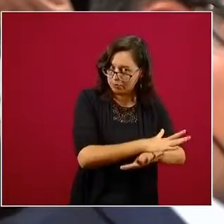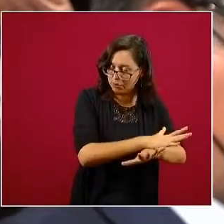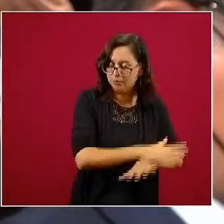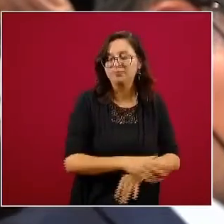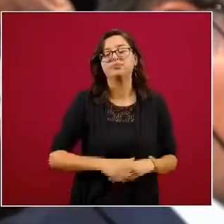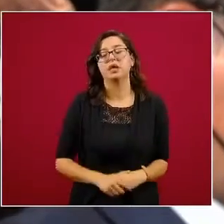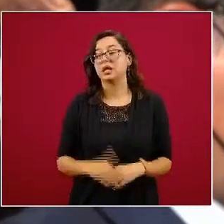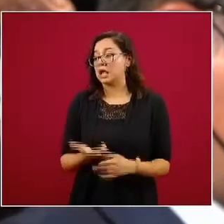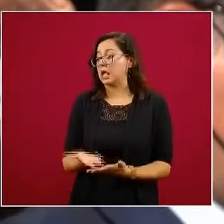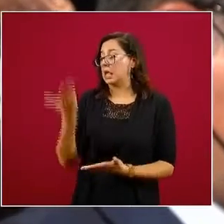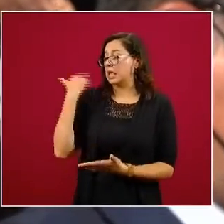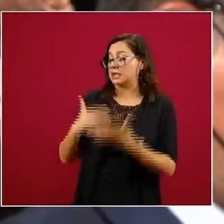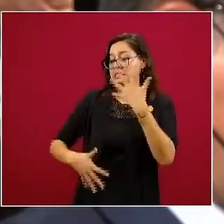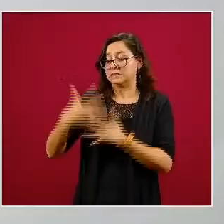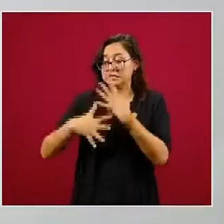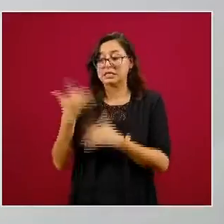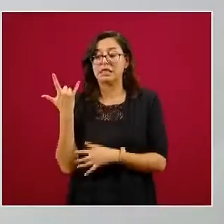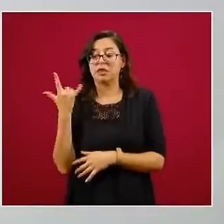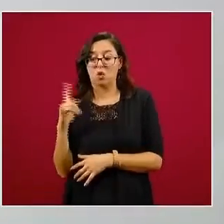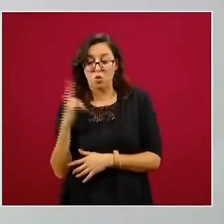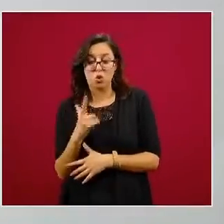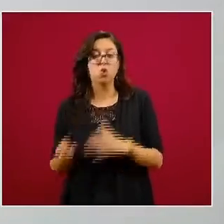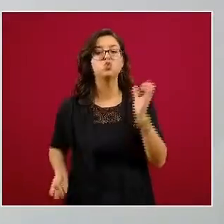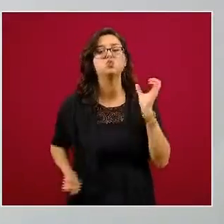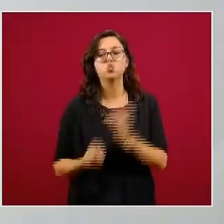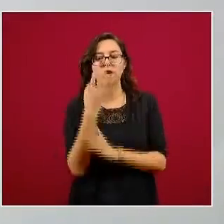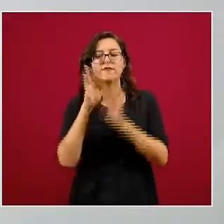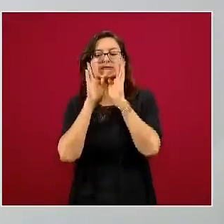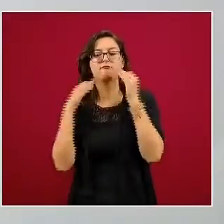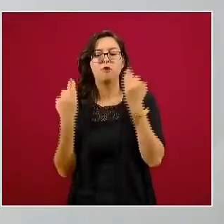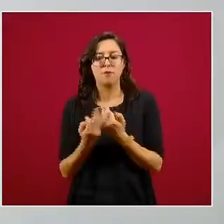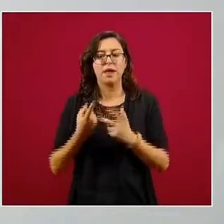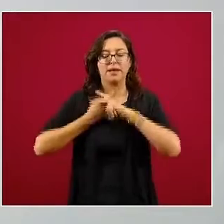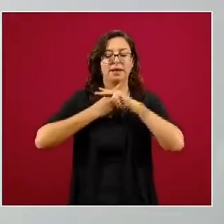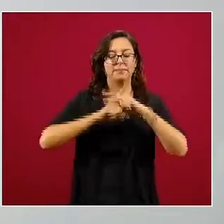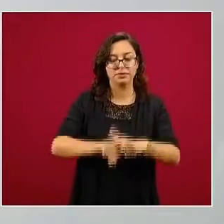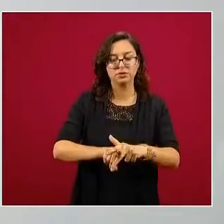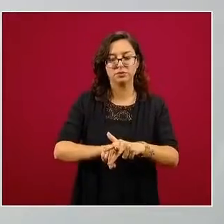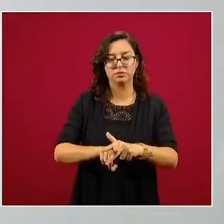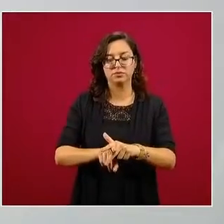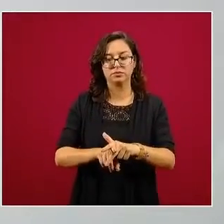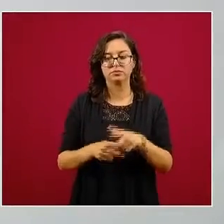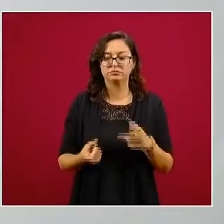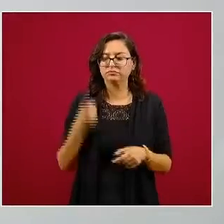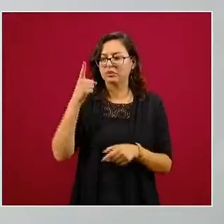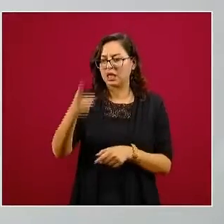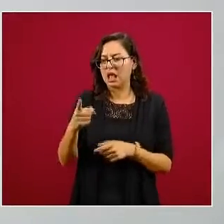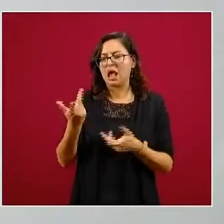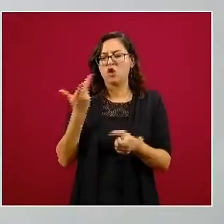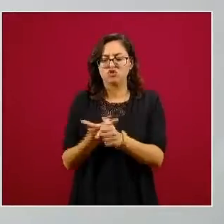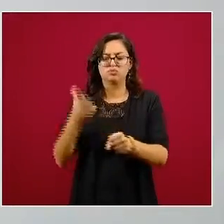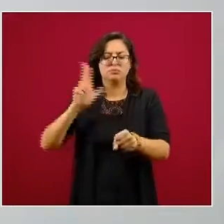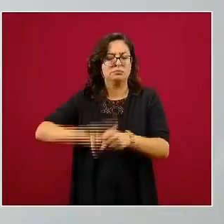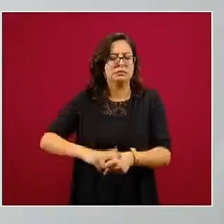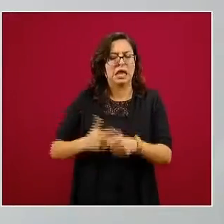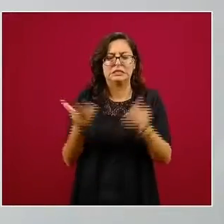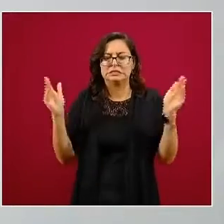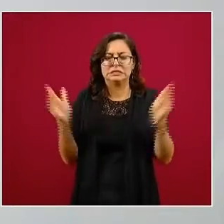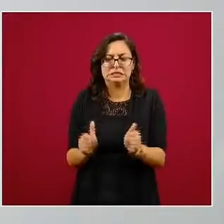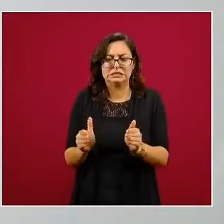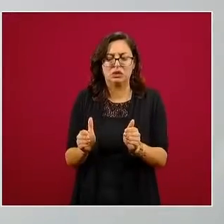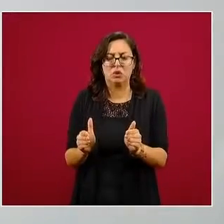no ha funcionado en España, Francia, Alemania, Italia, Corea, Singapur, Japón. En ningún país